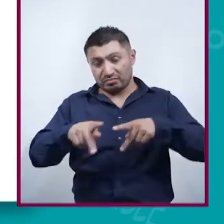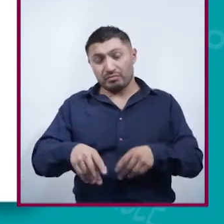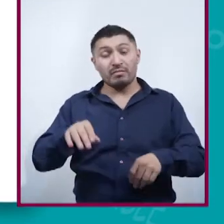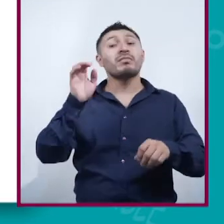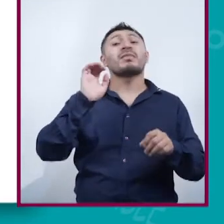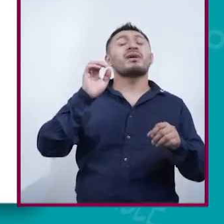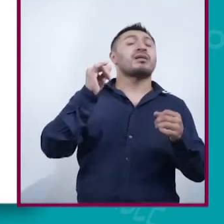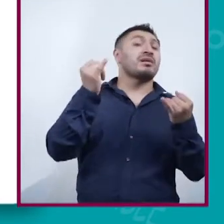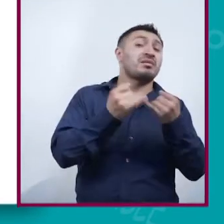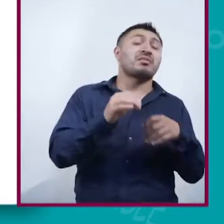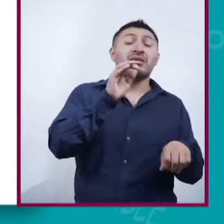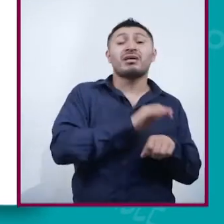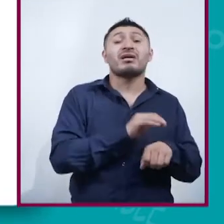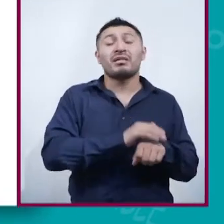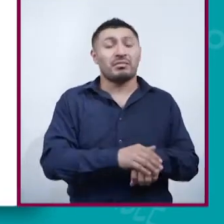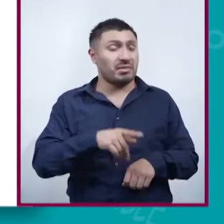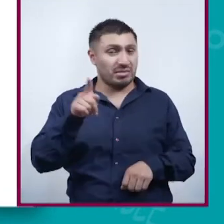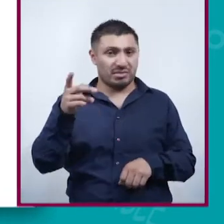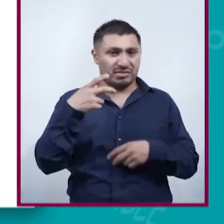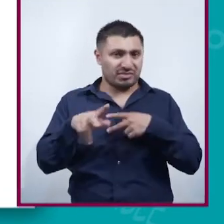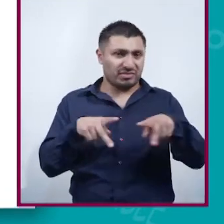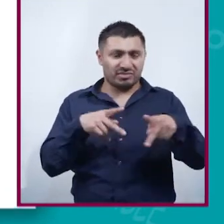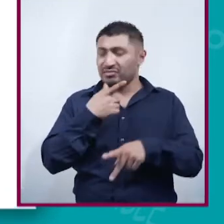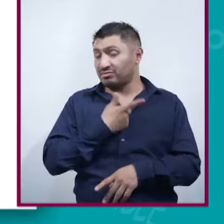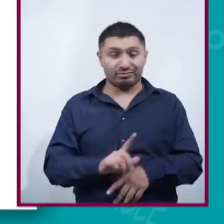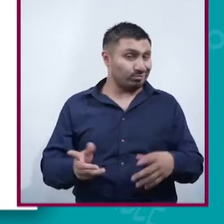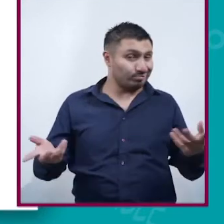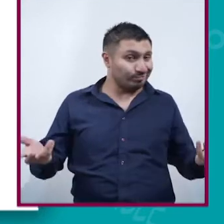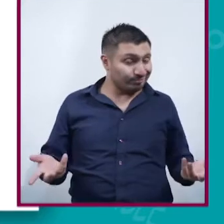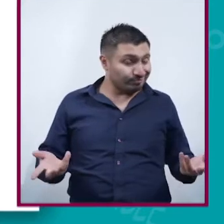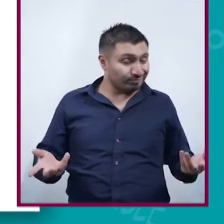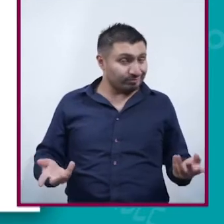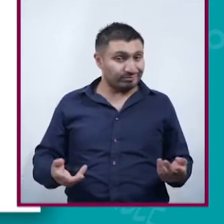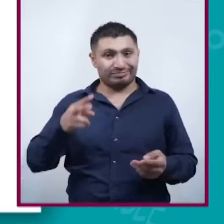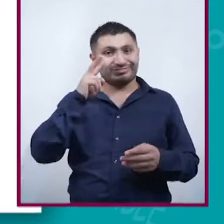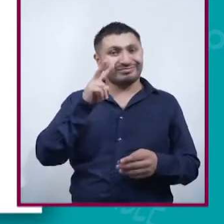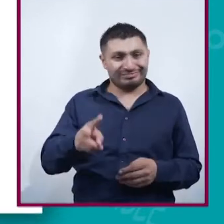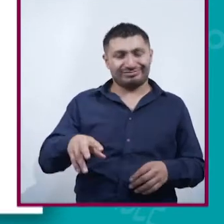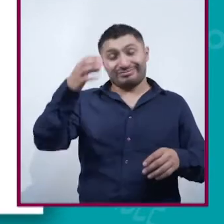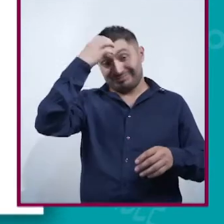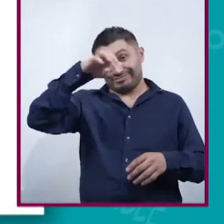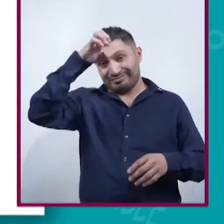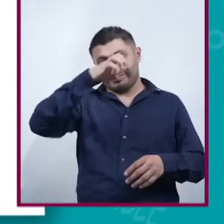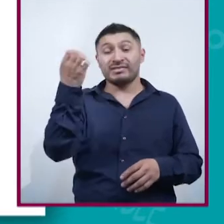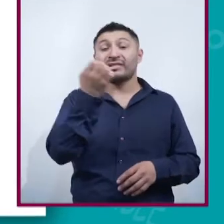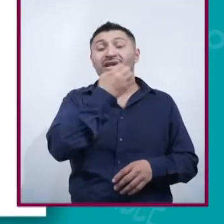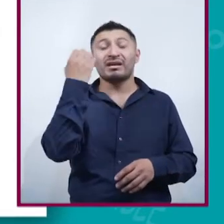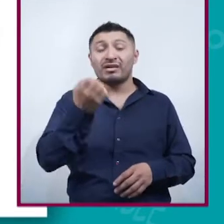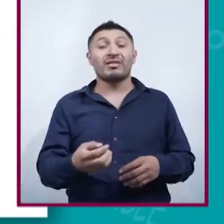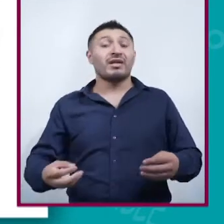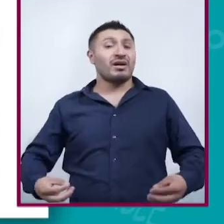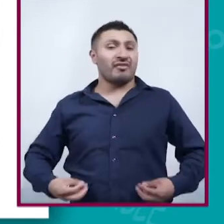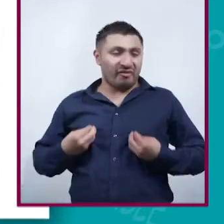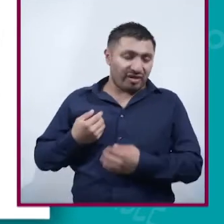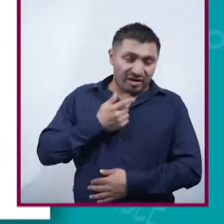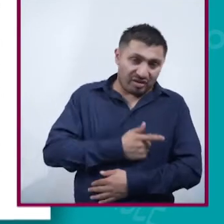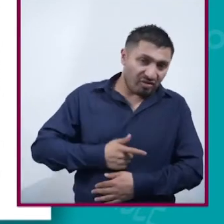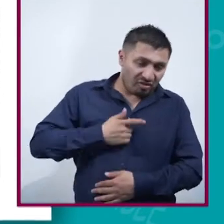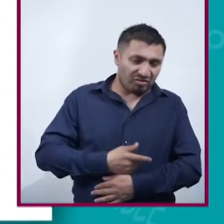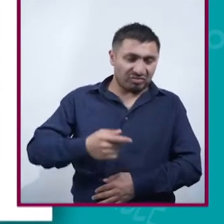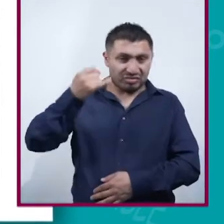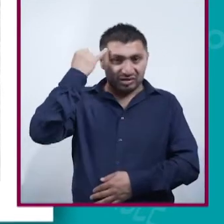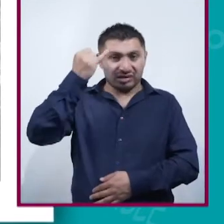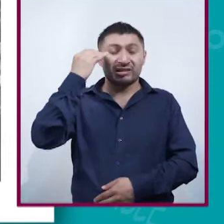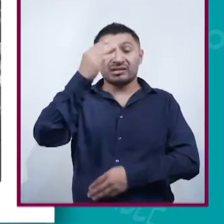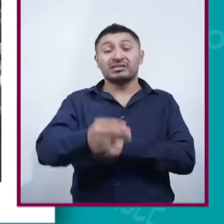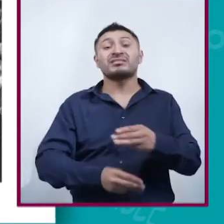un amigo o amiga tuyo que no le gusta ese deporte? Como puedes ver, la experiencia académica, la de vida, los gustos